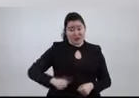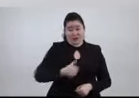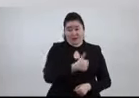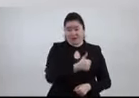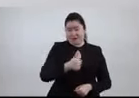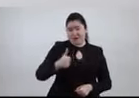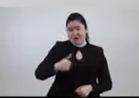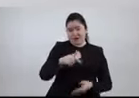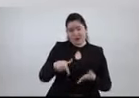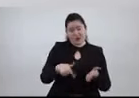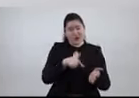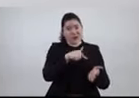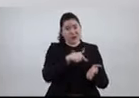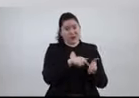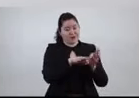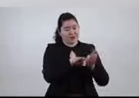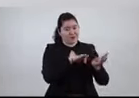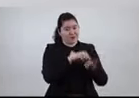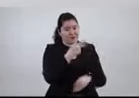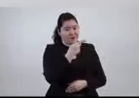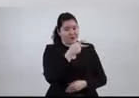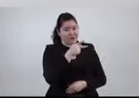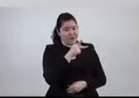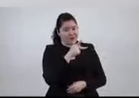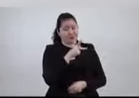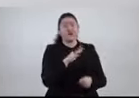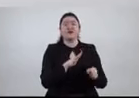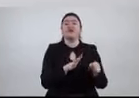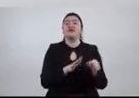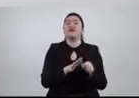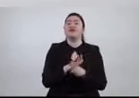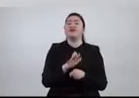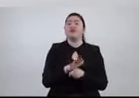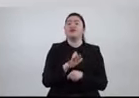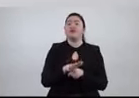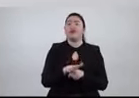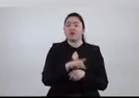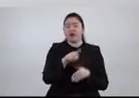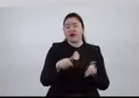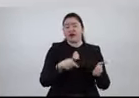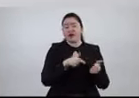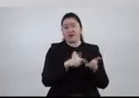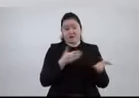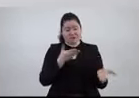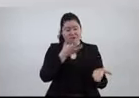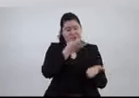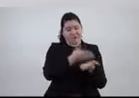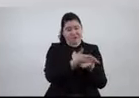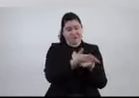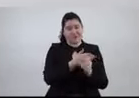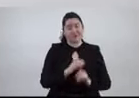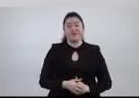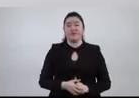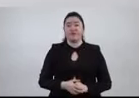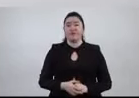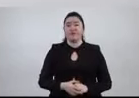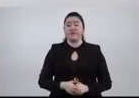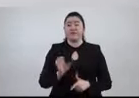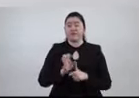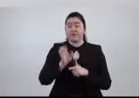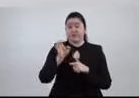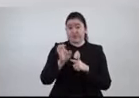pertenece su centro de trabajo, en qué centro de vacunación les corresponde al personal educativo.